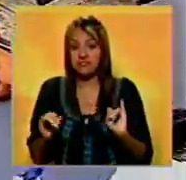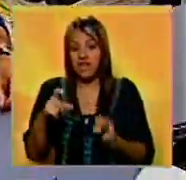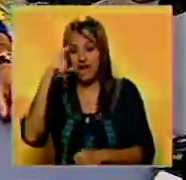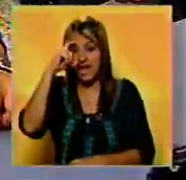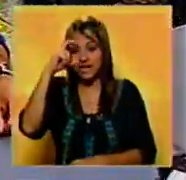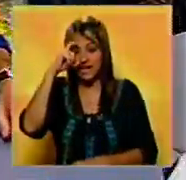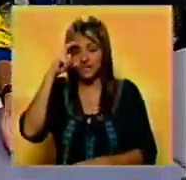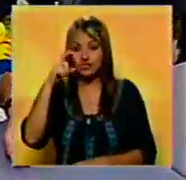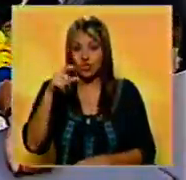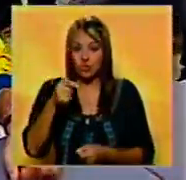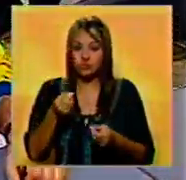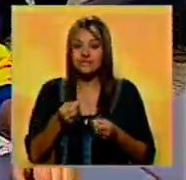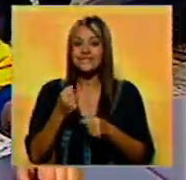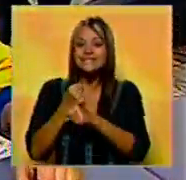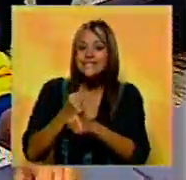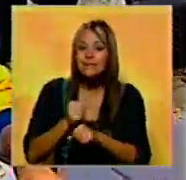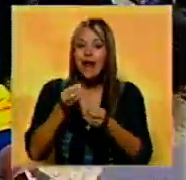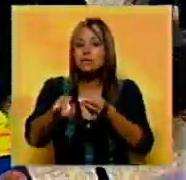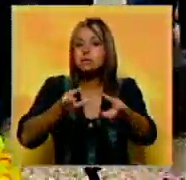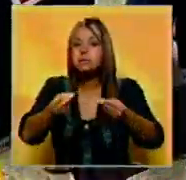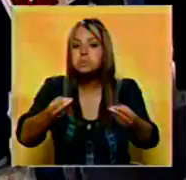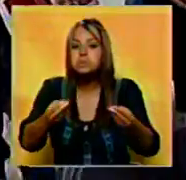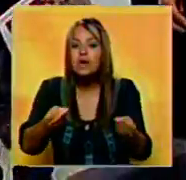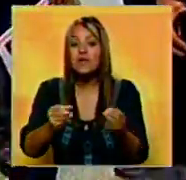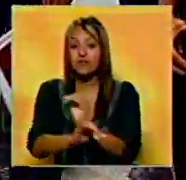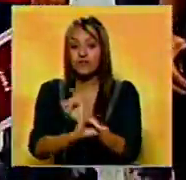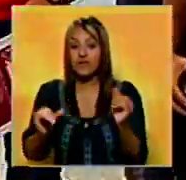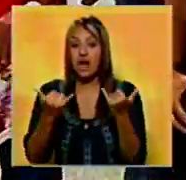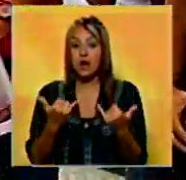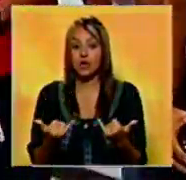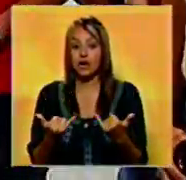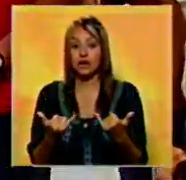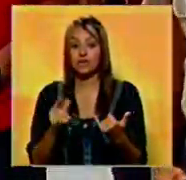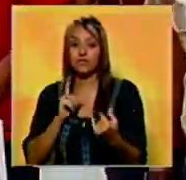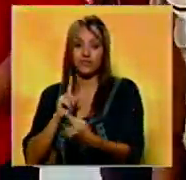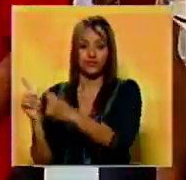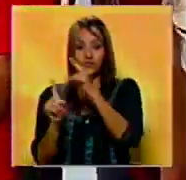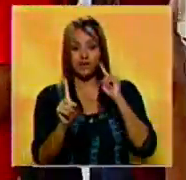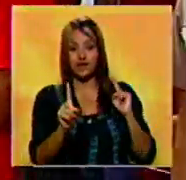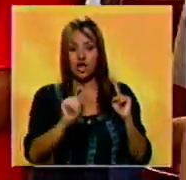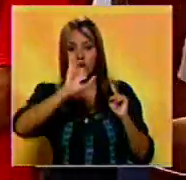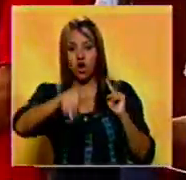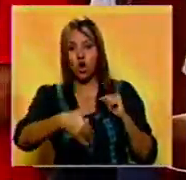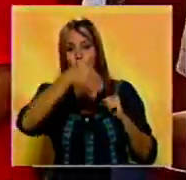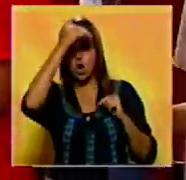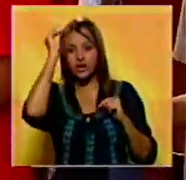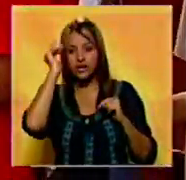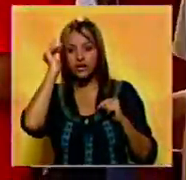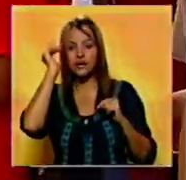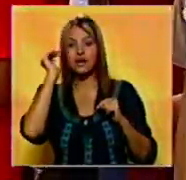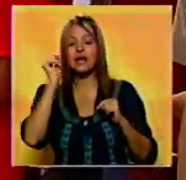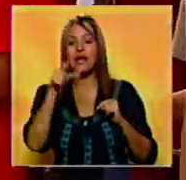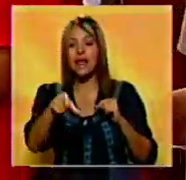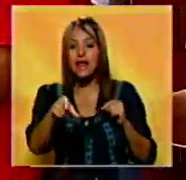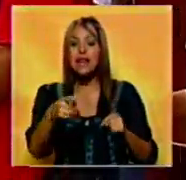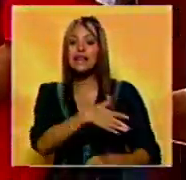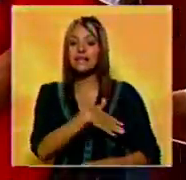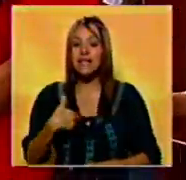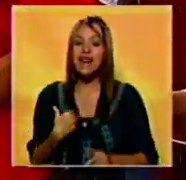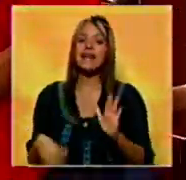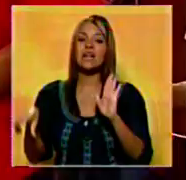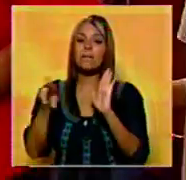Villegas esta fase de inscripción. Pasará a inscribirse Jorge Rodríguez, quien aspira